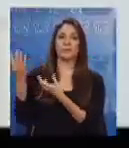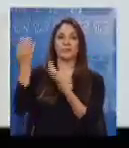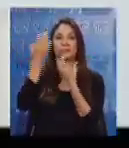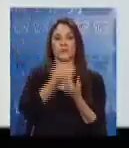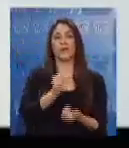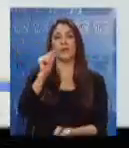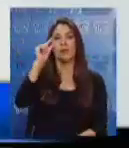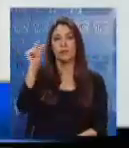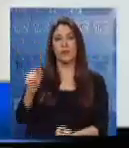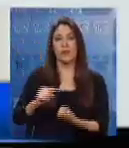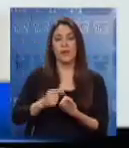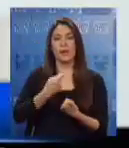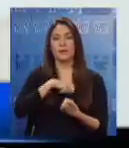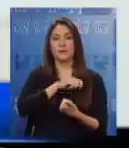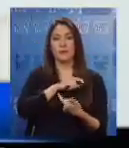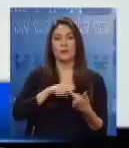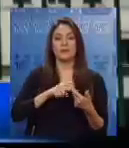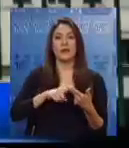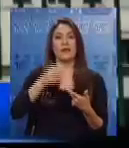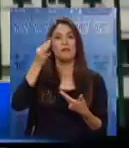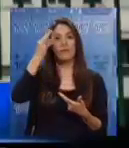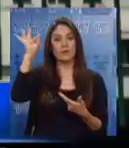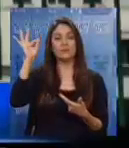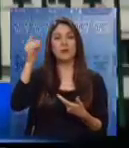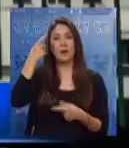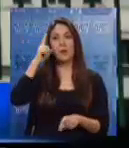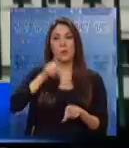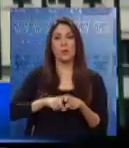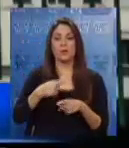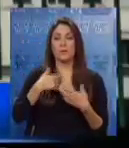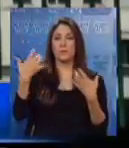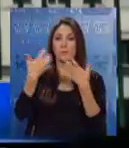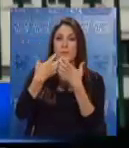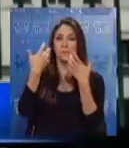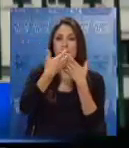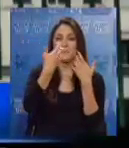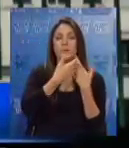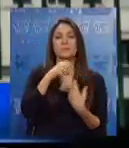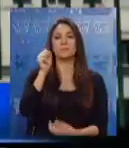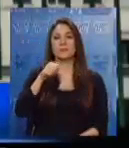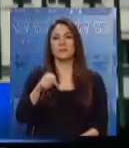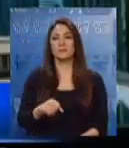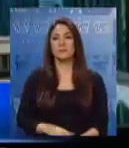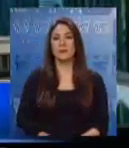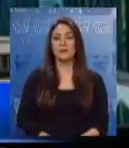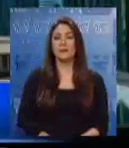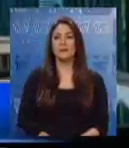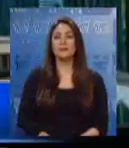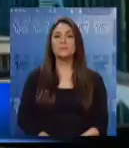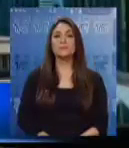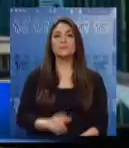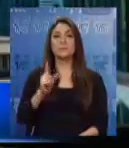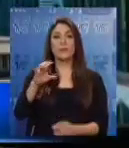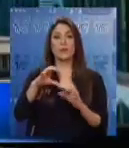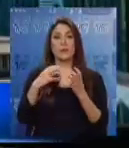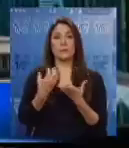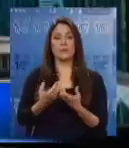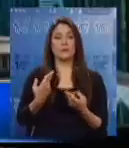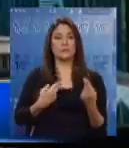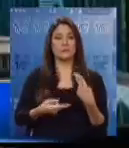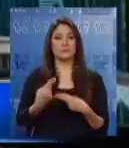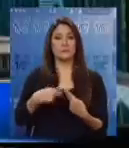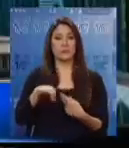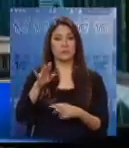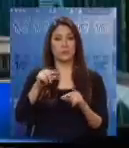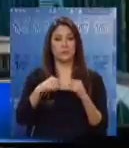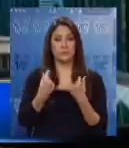de Italia España y Francia para la firma del acuerdo comercial multipartes con la Unión Europea la comisaria de comercio de ese